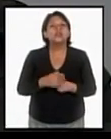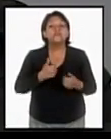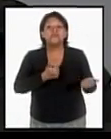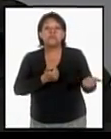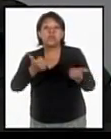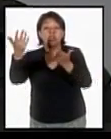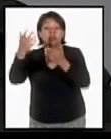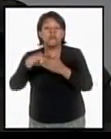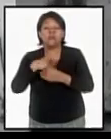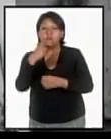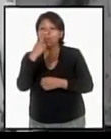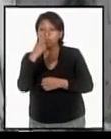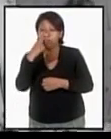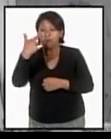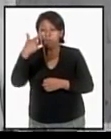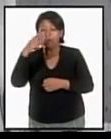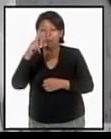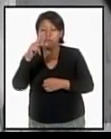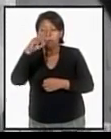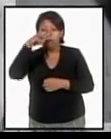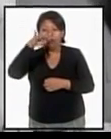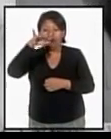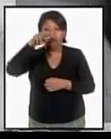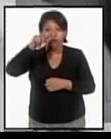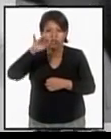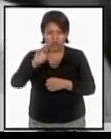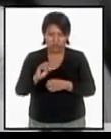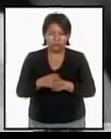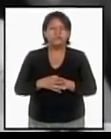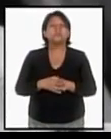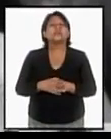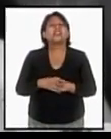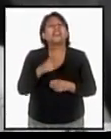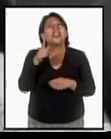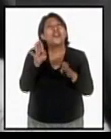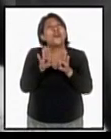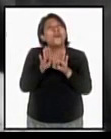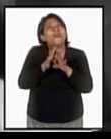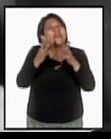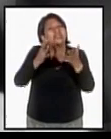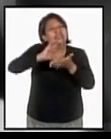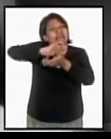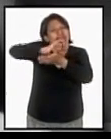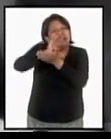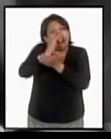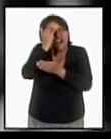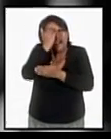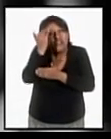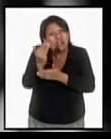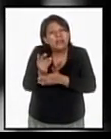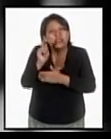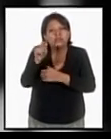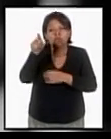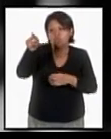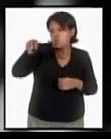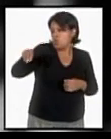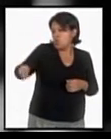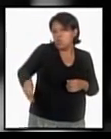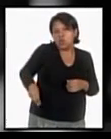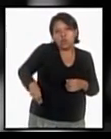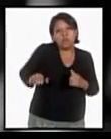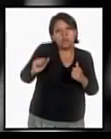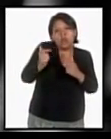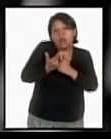llevaron al Ministerio Público. Una forma extrema y profunda de discriminar a quien es diferente es hacerlo culpable de un delito